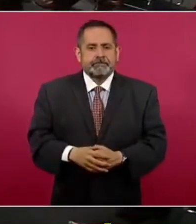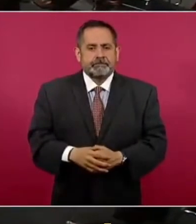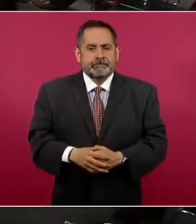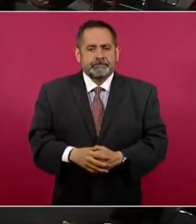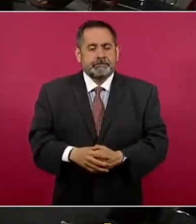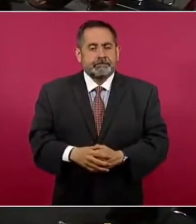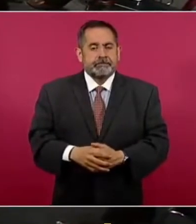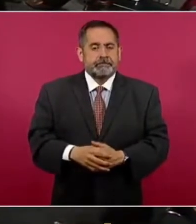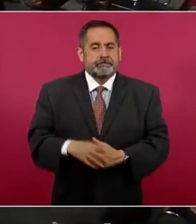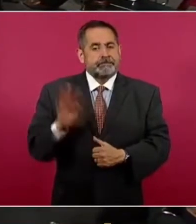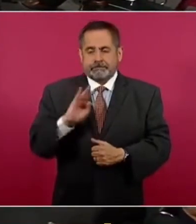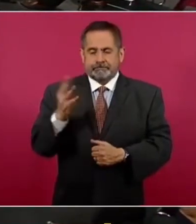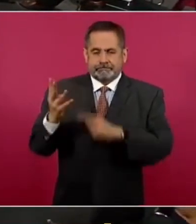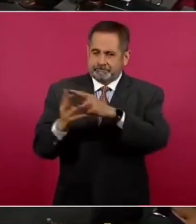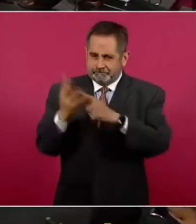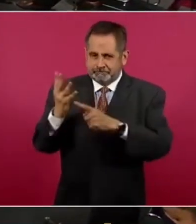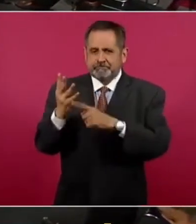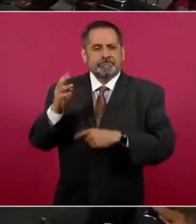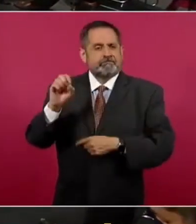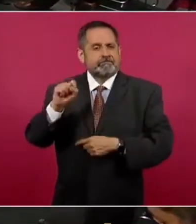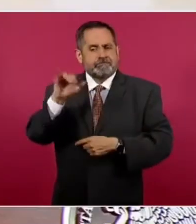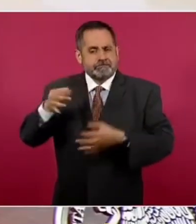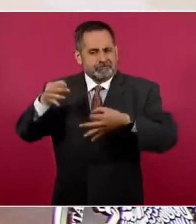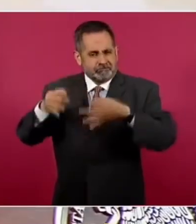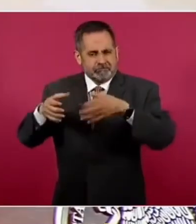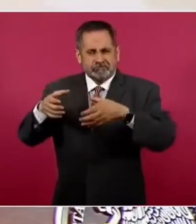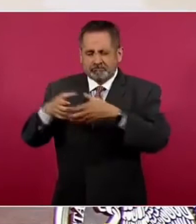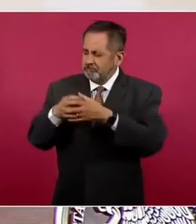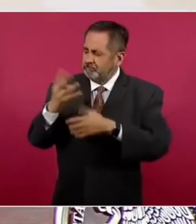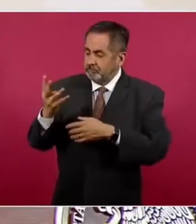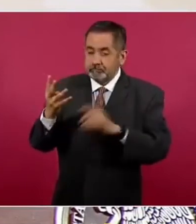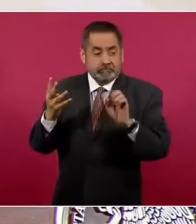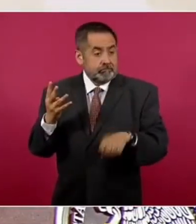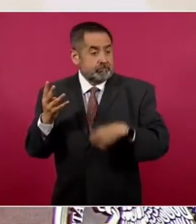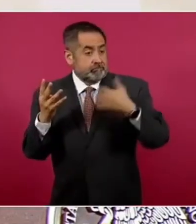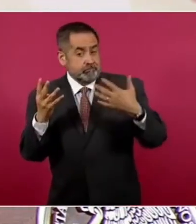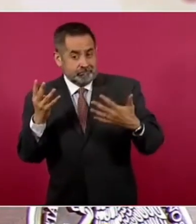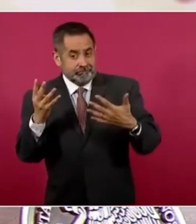Y se consiguieron los cuatro, porque a los otros